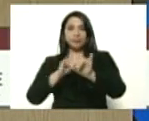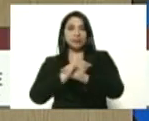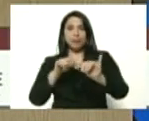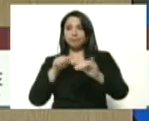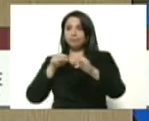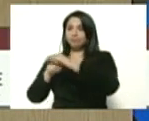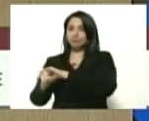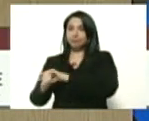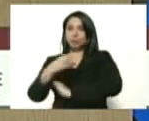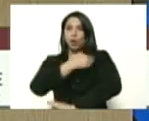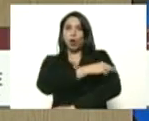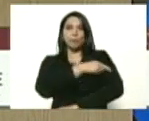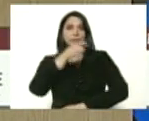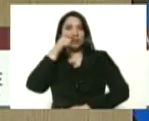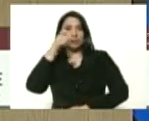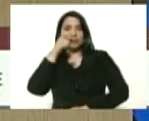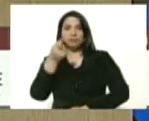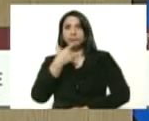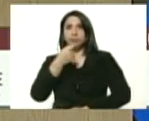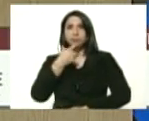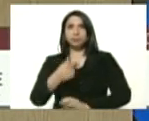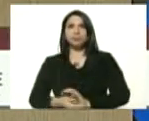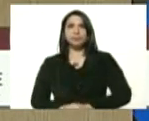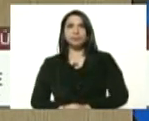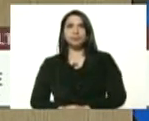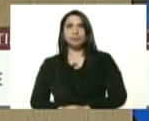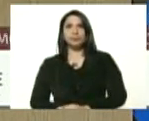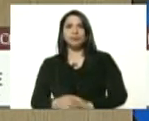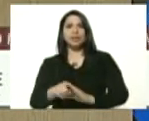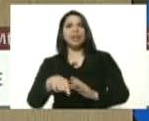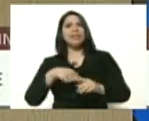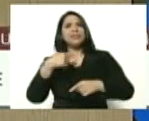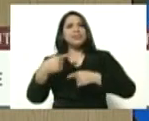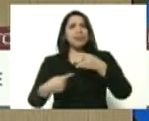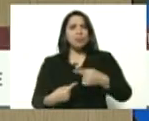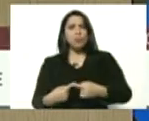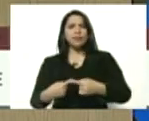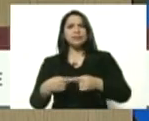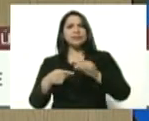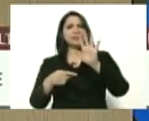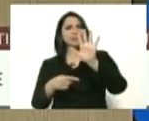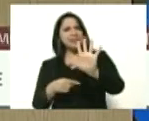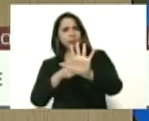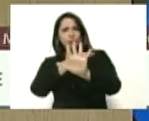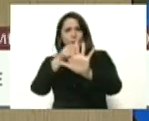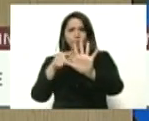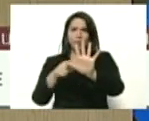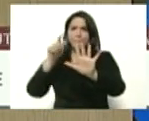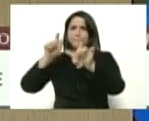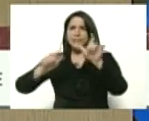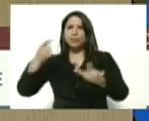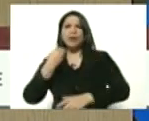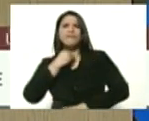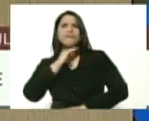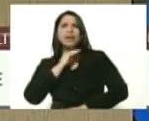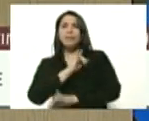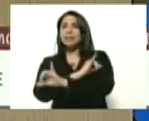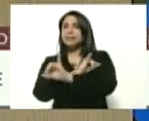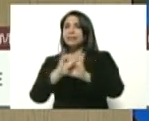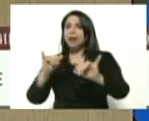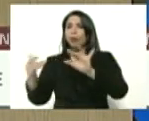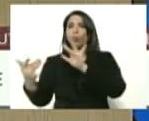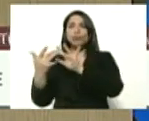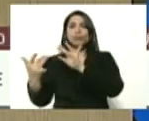hospital Centinela recibiendo tratamiento. Luego tenemos 5 casos de pacientes que han estado